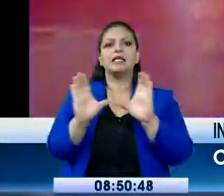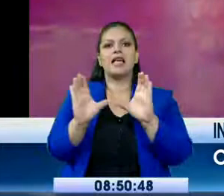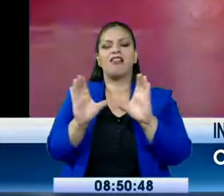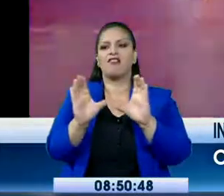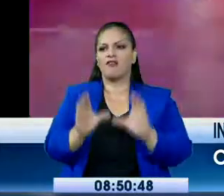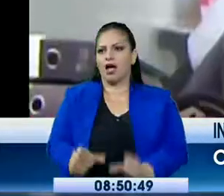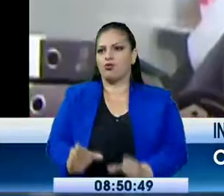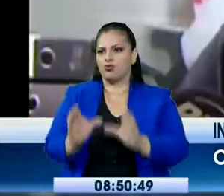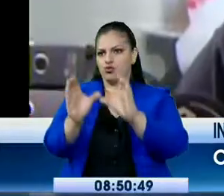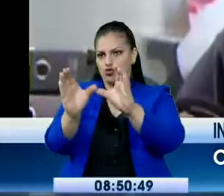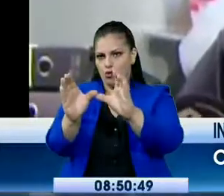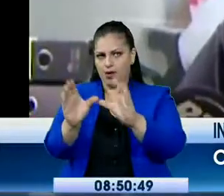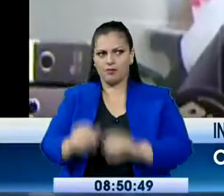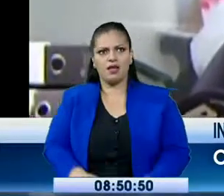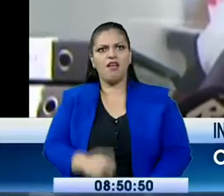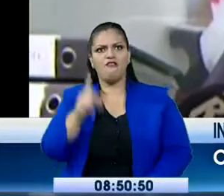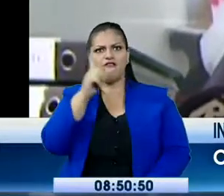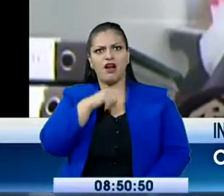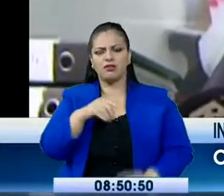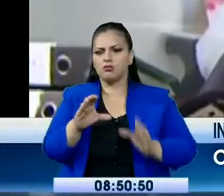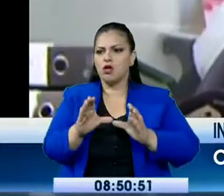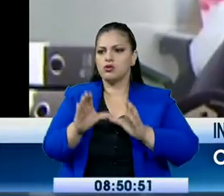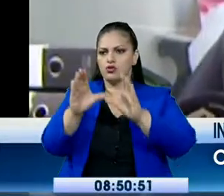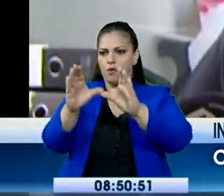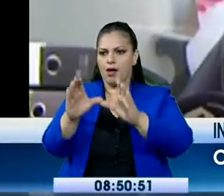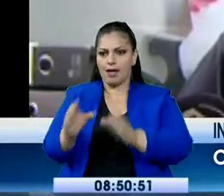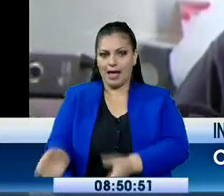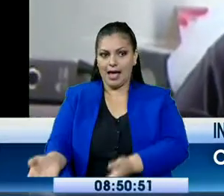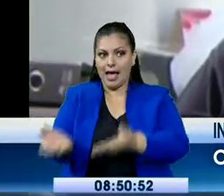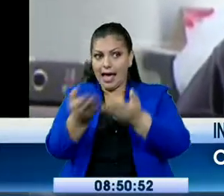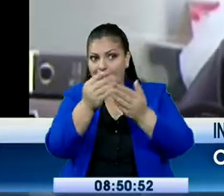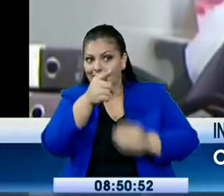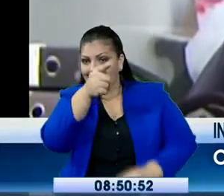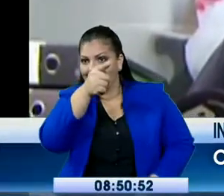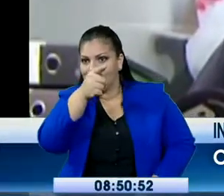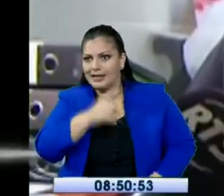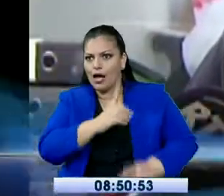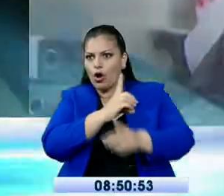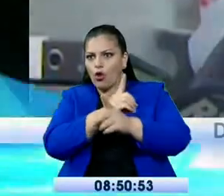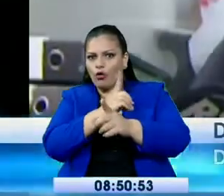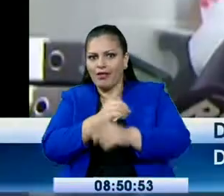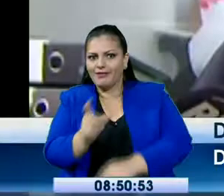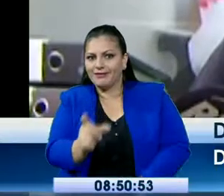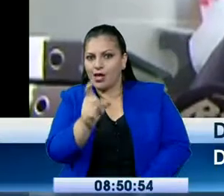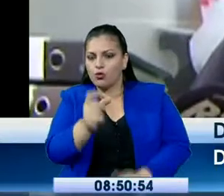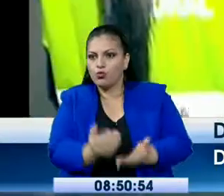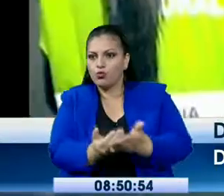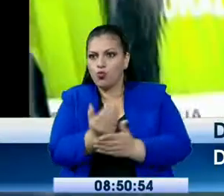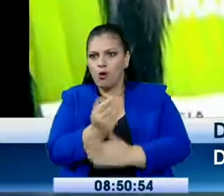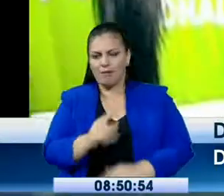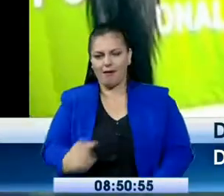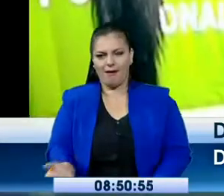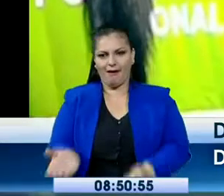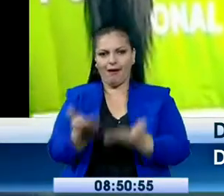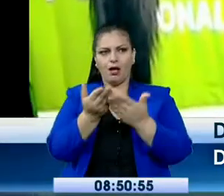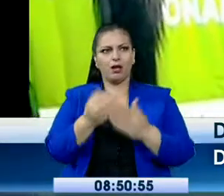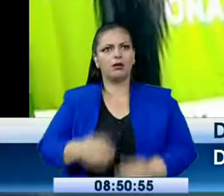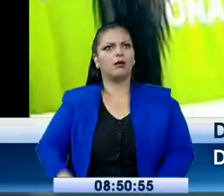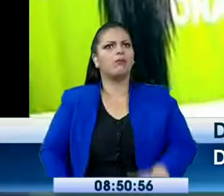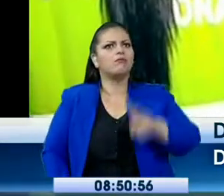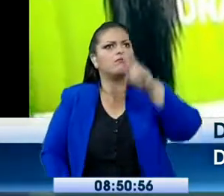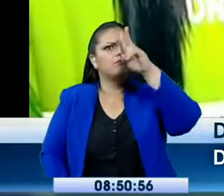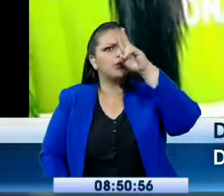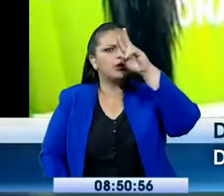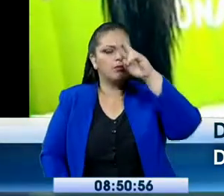El conserje era el que enganchaba a las personas para poder cobrar el dinero y distribuirse entre las tres personas. Las tarifas iban desde